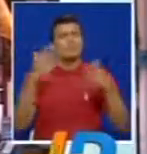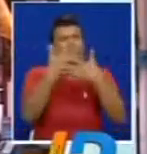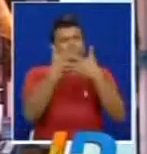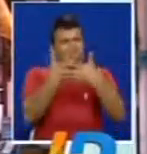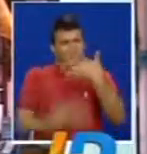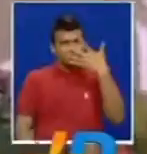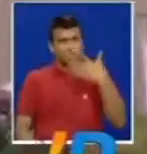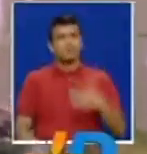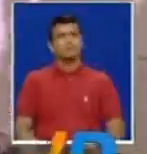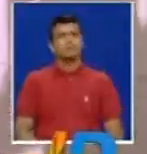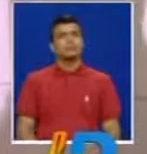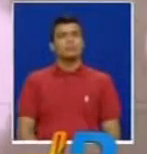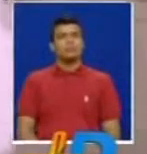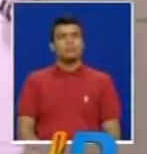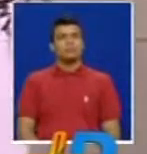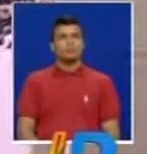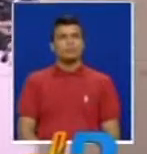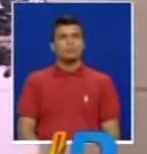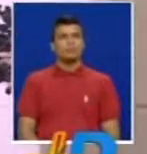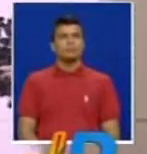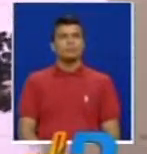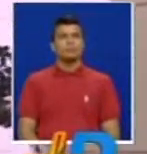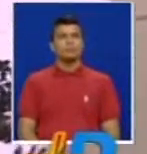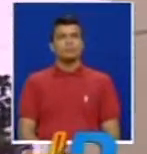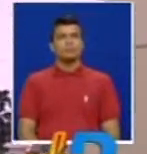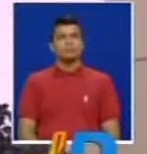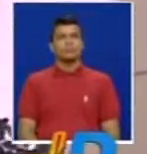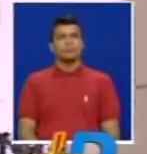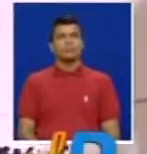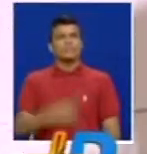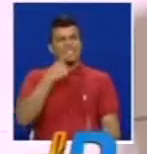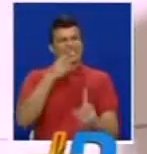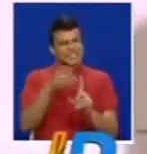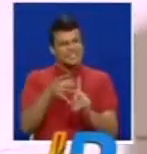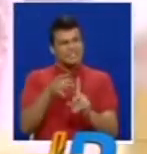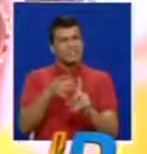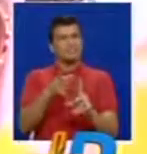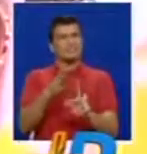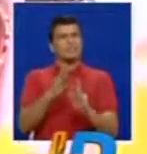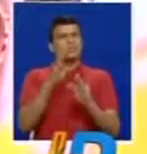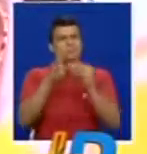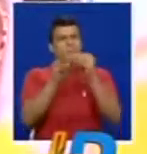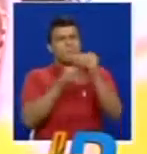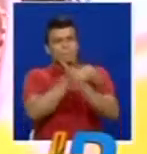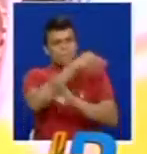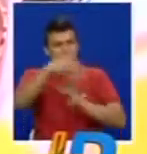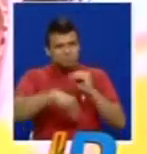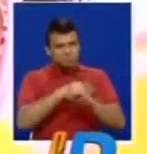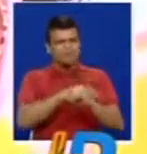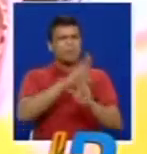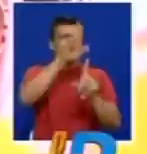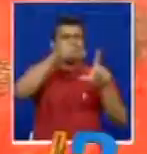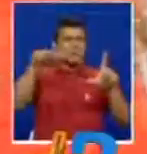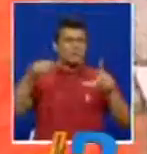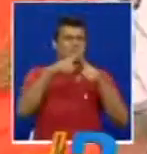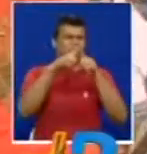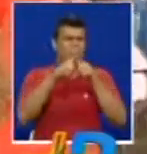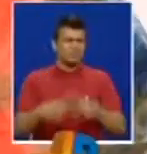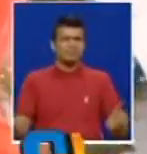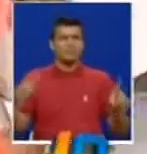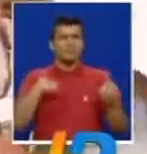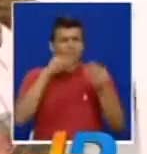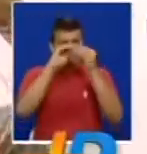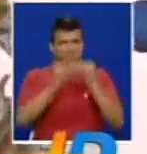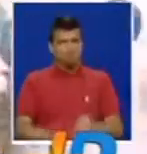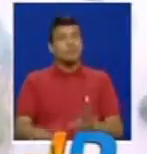con maniquís insertados, articulados, con hierro, con gasa, con pintura, escultura. La magia de